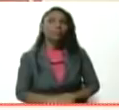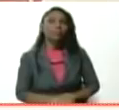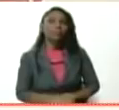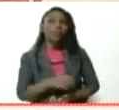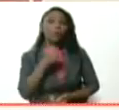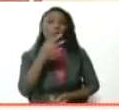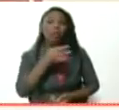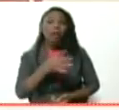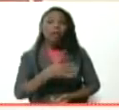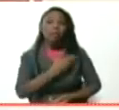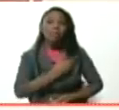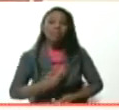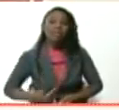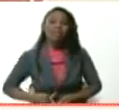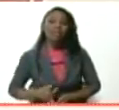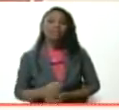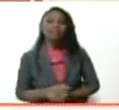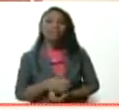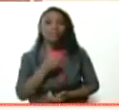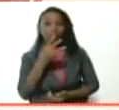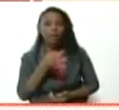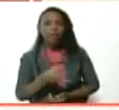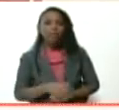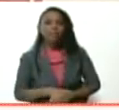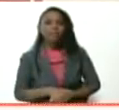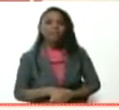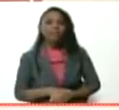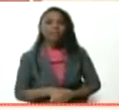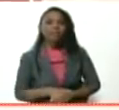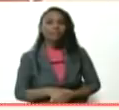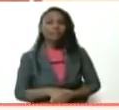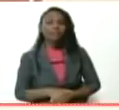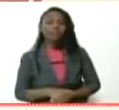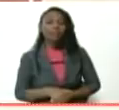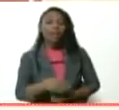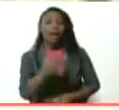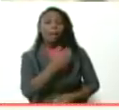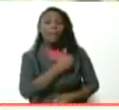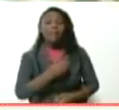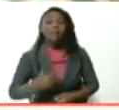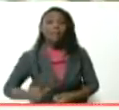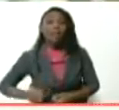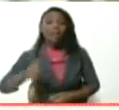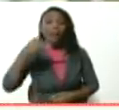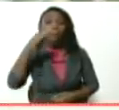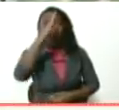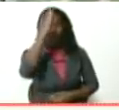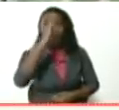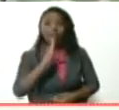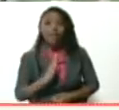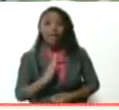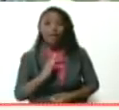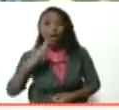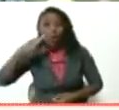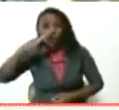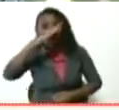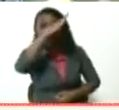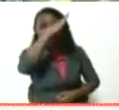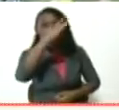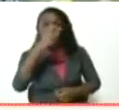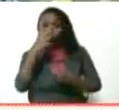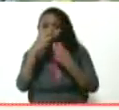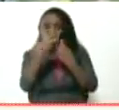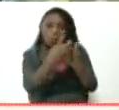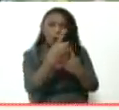Buenas tardes, presidente. Buenas tardes. Precisamente, el presidente de Brasil, Jair Bolsonaro, en su visita a los Estados